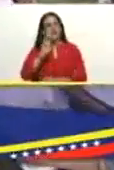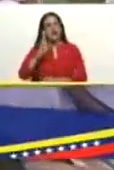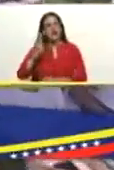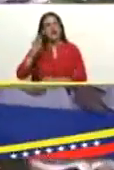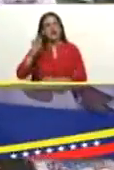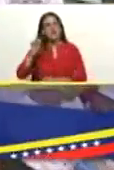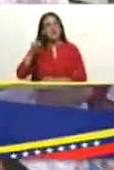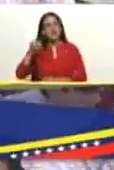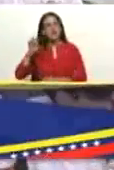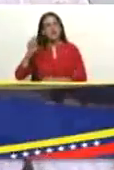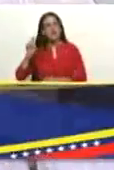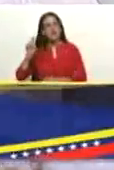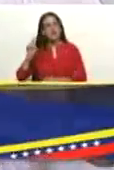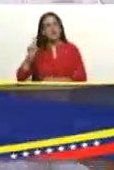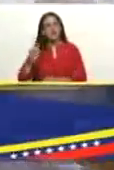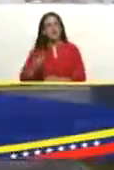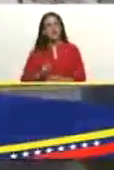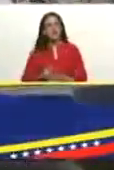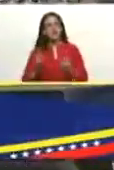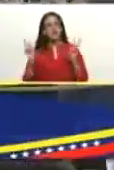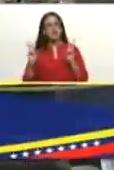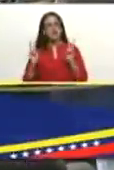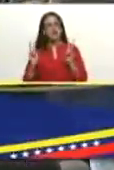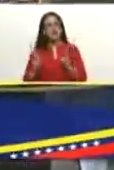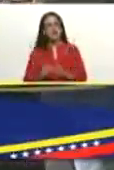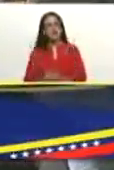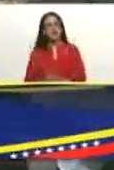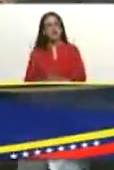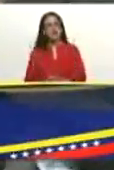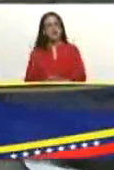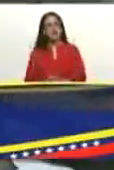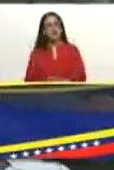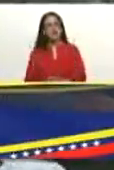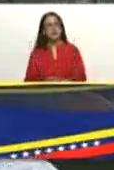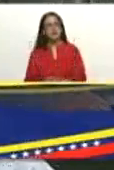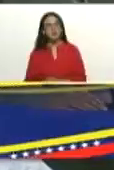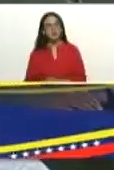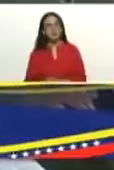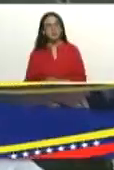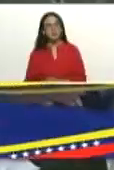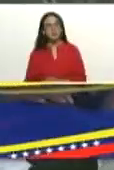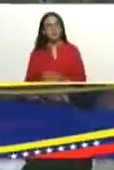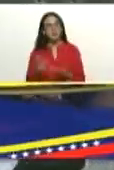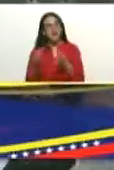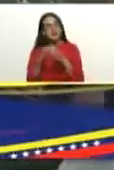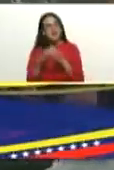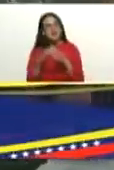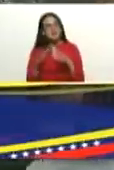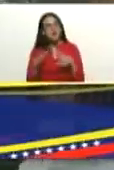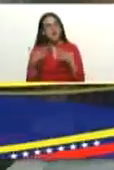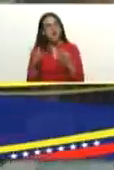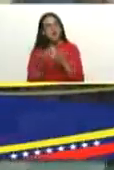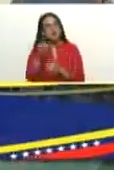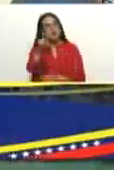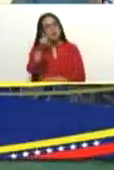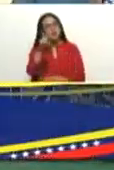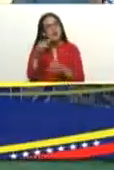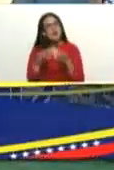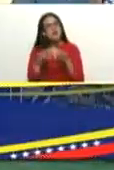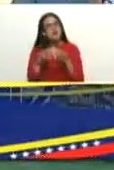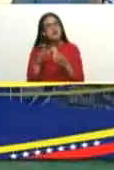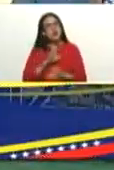3R.net 2030 o más. ¿Qué trabajar en equipo? Sentirse parte de un equipo. ¿De qué equipo eres tú? Del